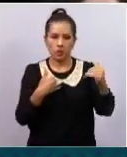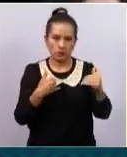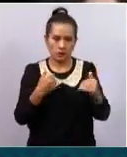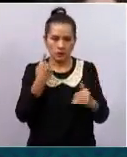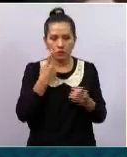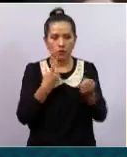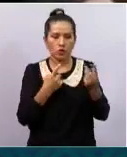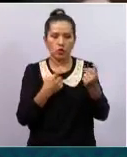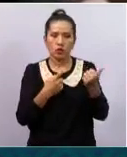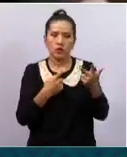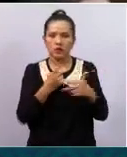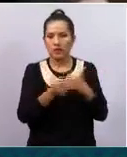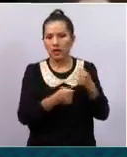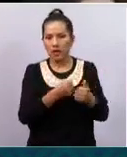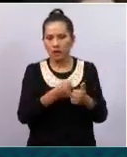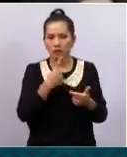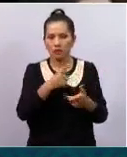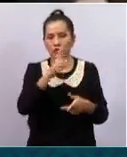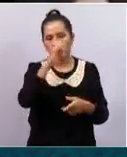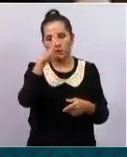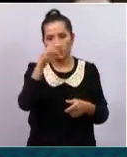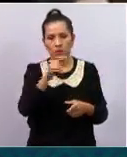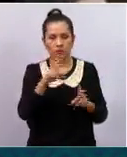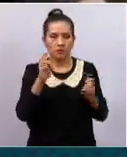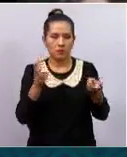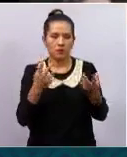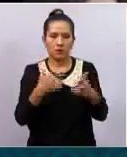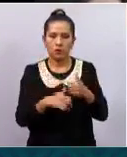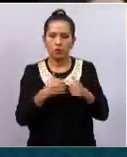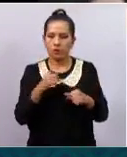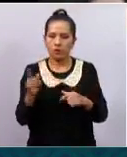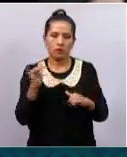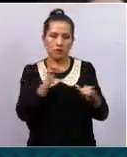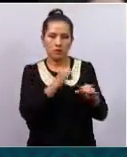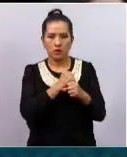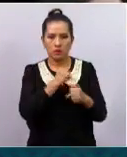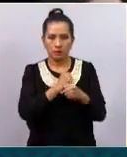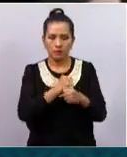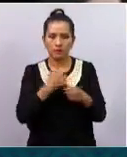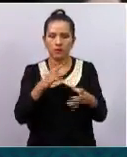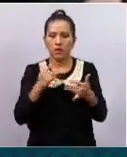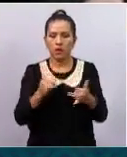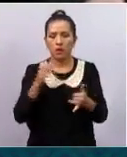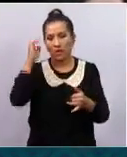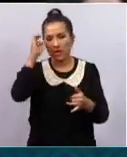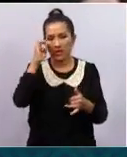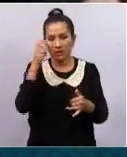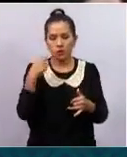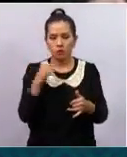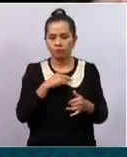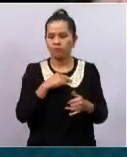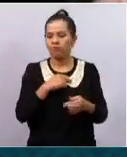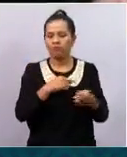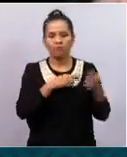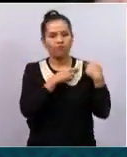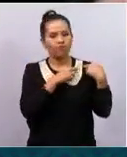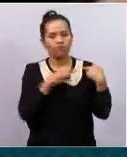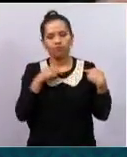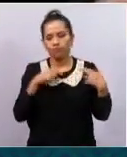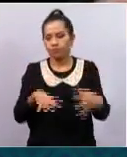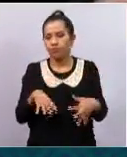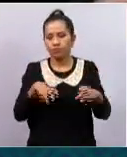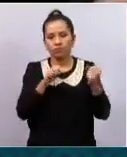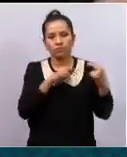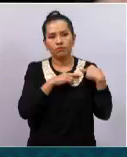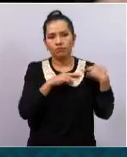en la ciudad de la paz en Cochabamba por lo menos que obliga al estado como estado a tomar todas las medidas para